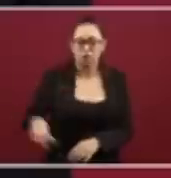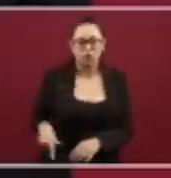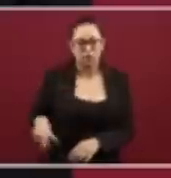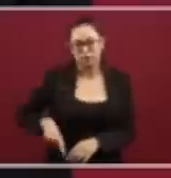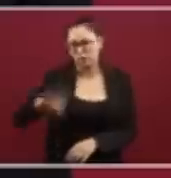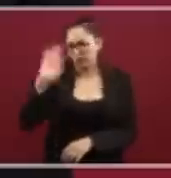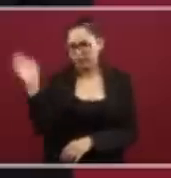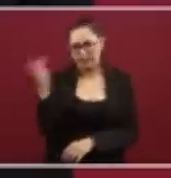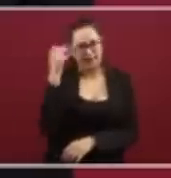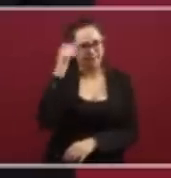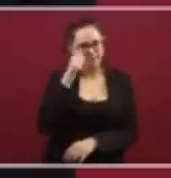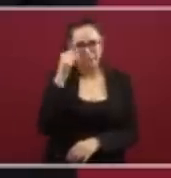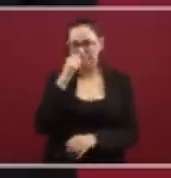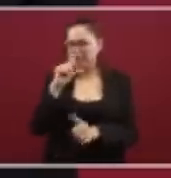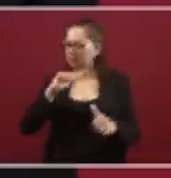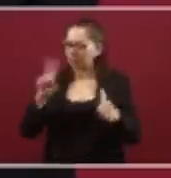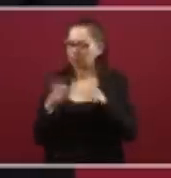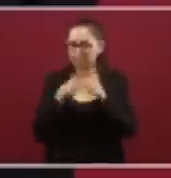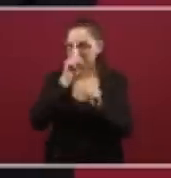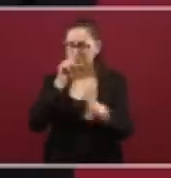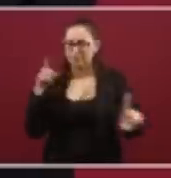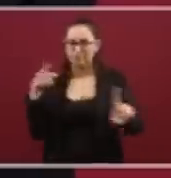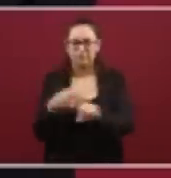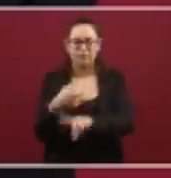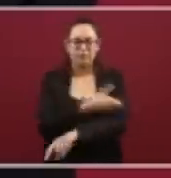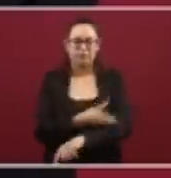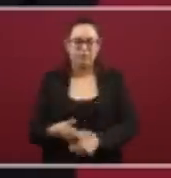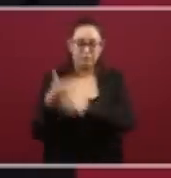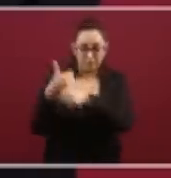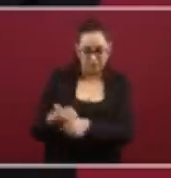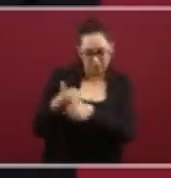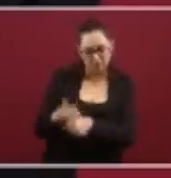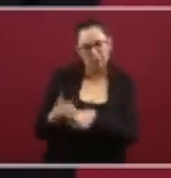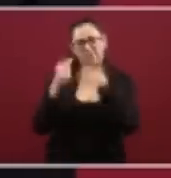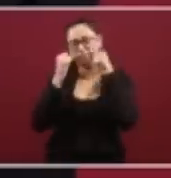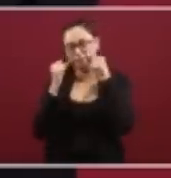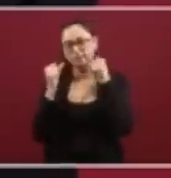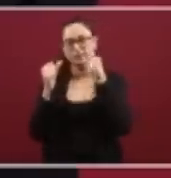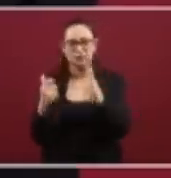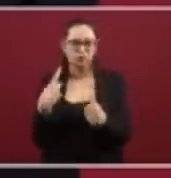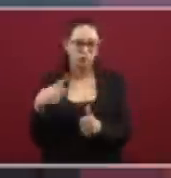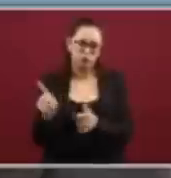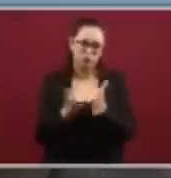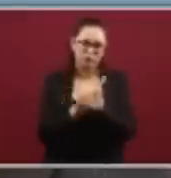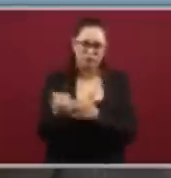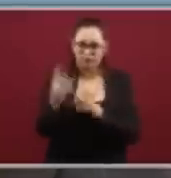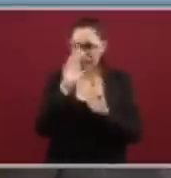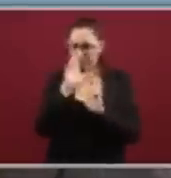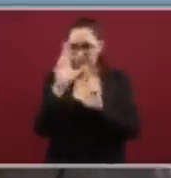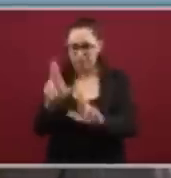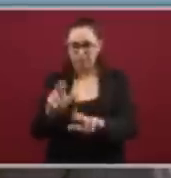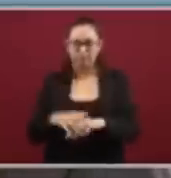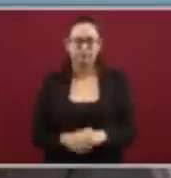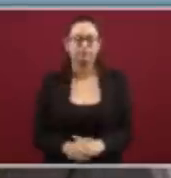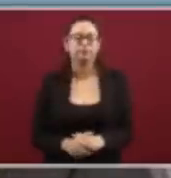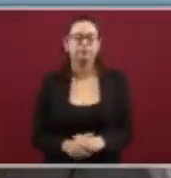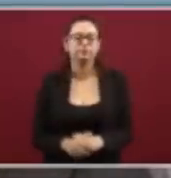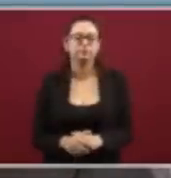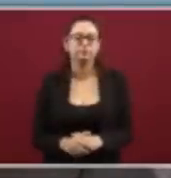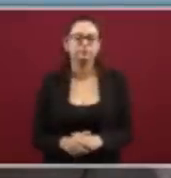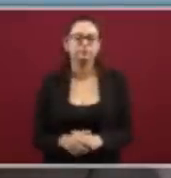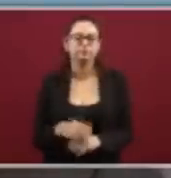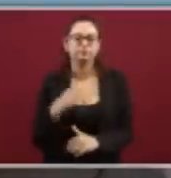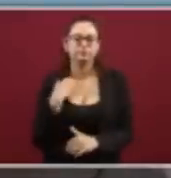será en la atención a las víctimas y en el ejercicio pleno de sus derechos hay otros temas de carácter